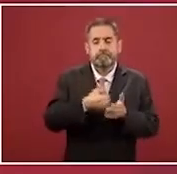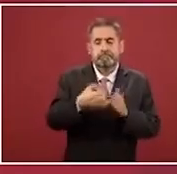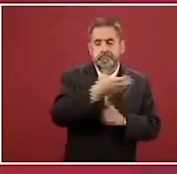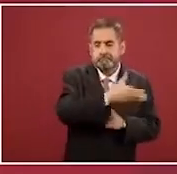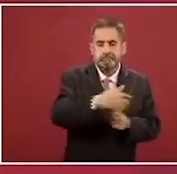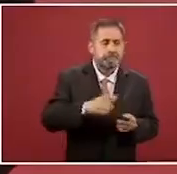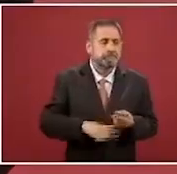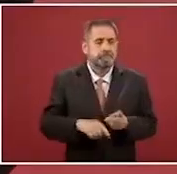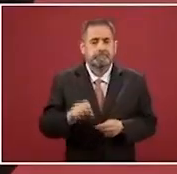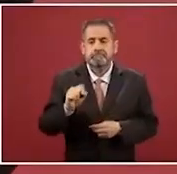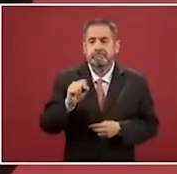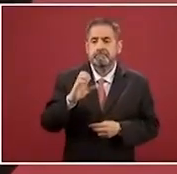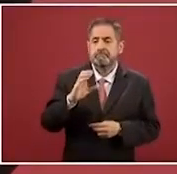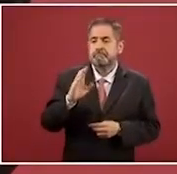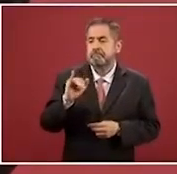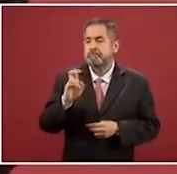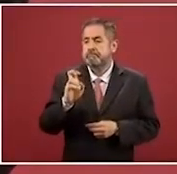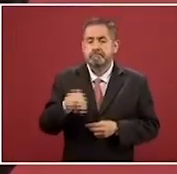bienestar,